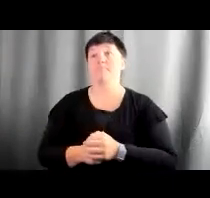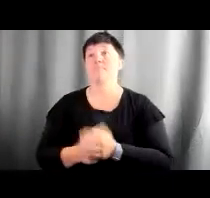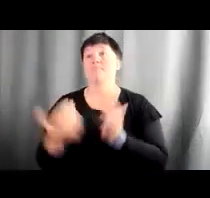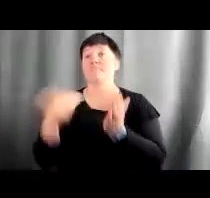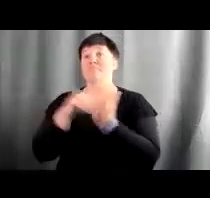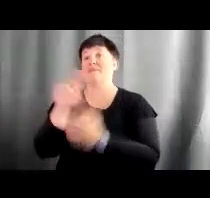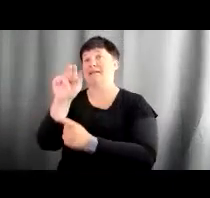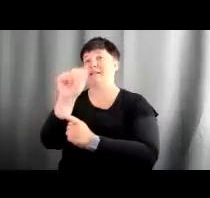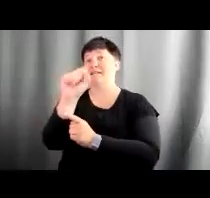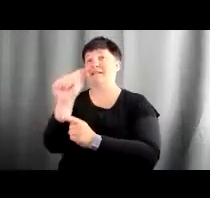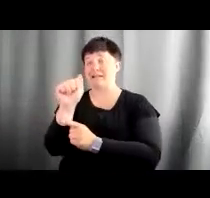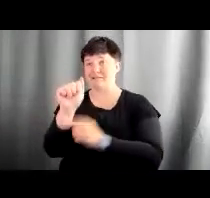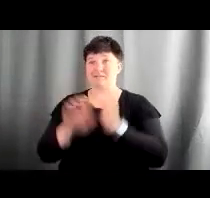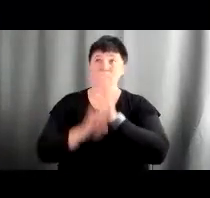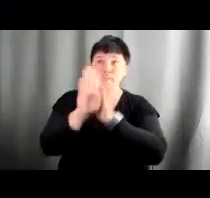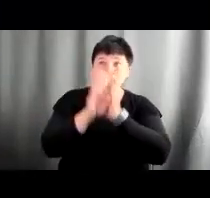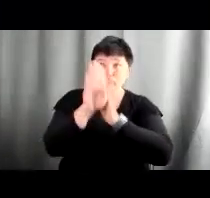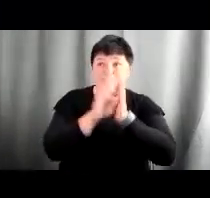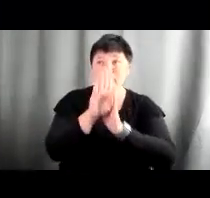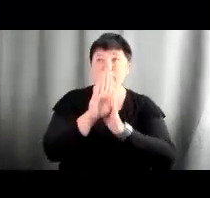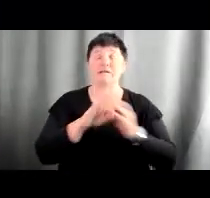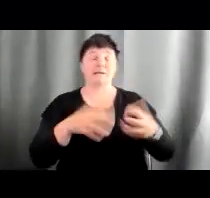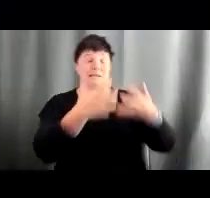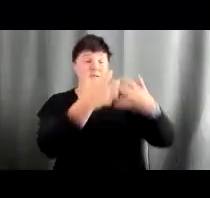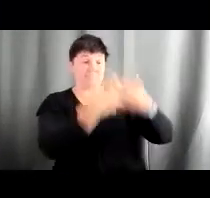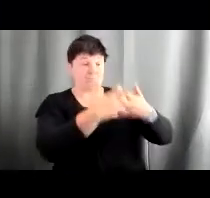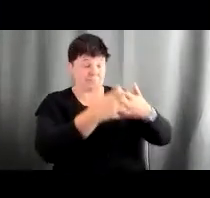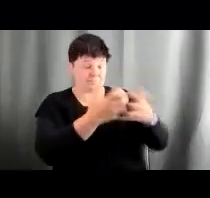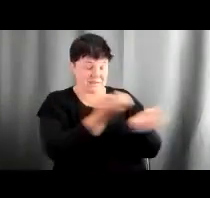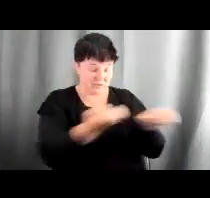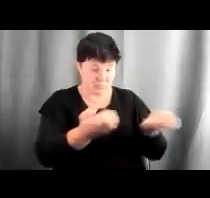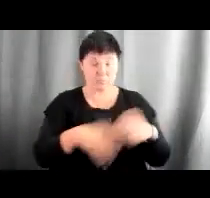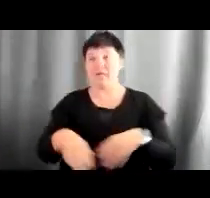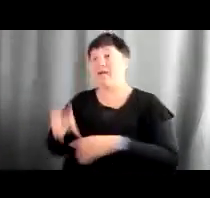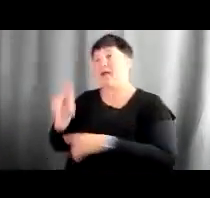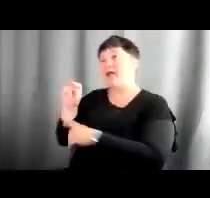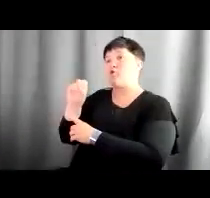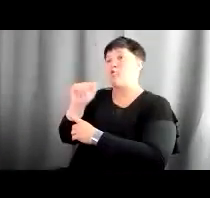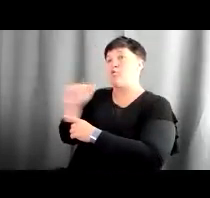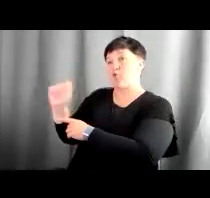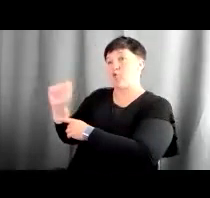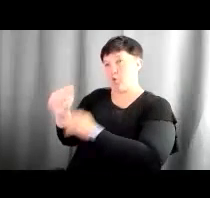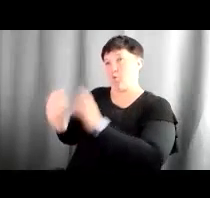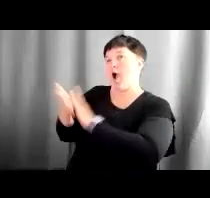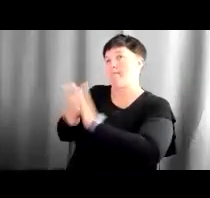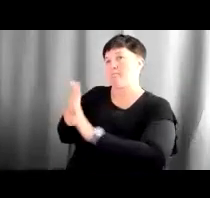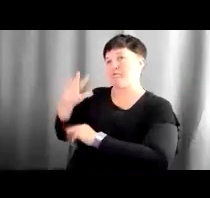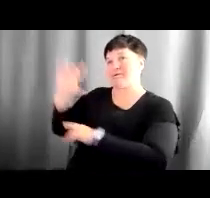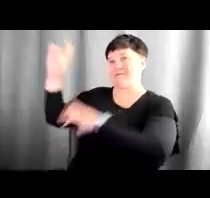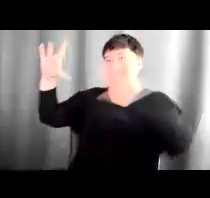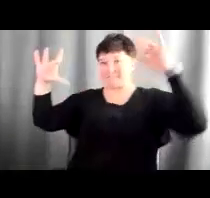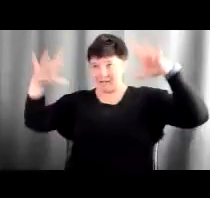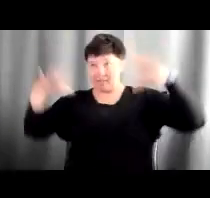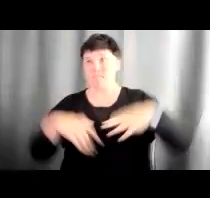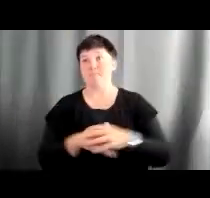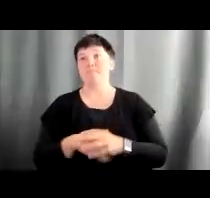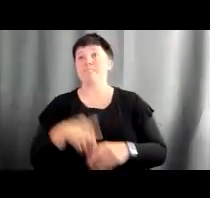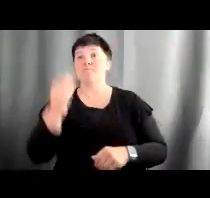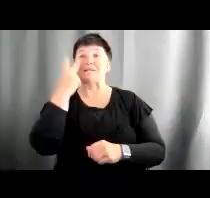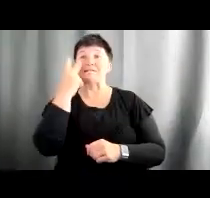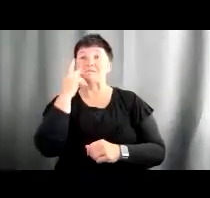la NOAA opera los satélites. Y este es el conjunto de satélites que pueden ver aquí, que tiene el